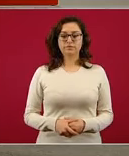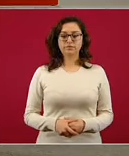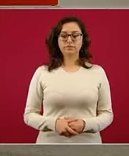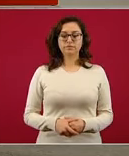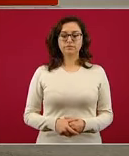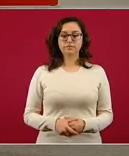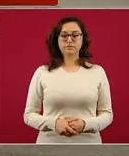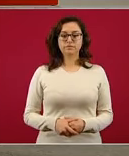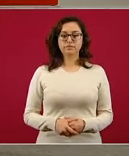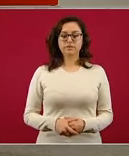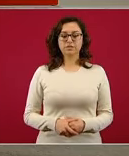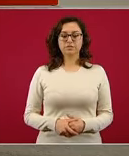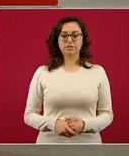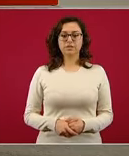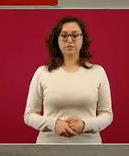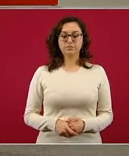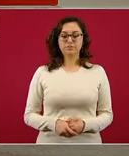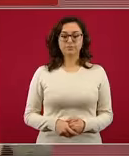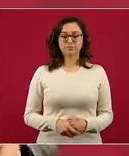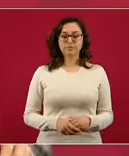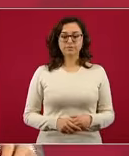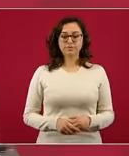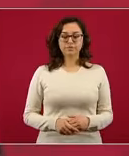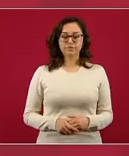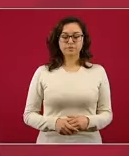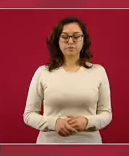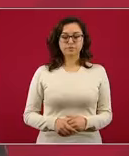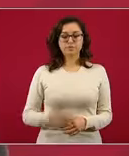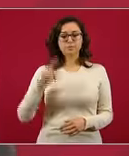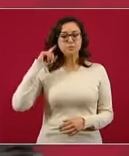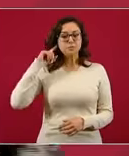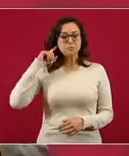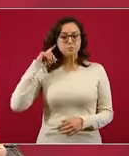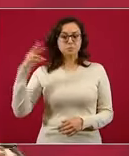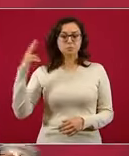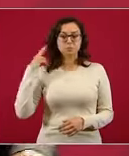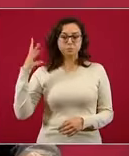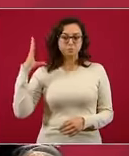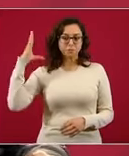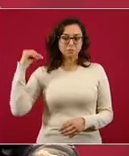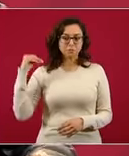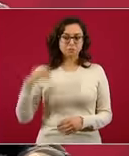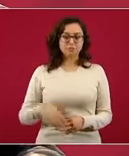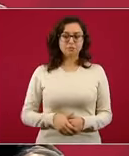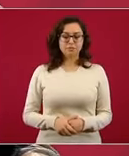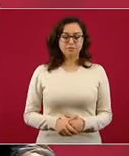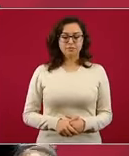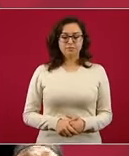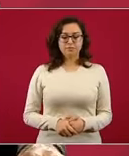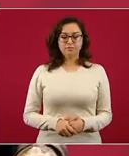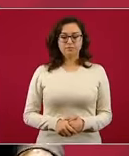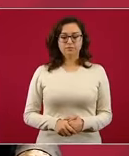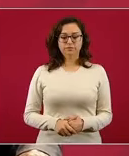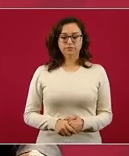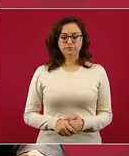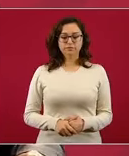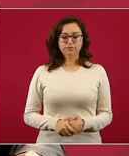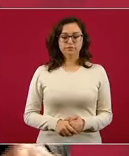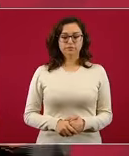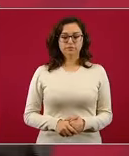Muy buenas noches. Son las 19 horas en punto del viernes 18 de diciembre